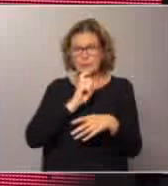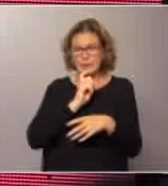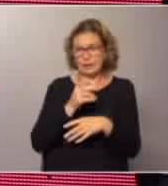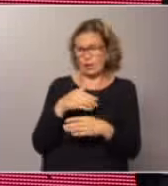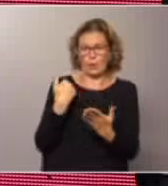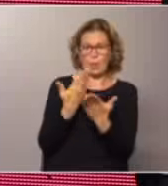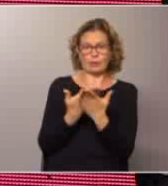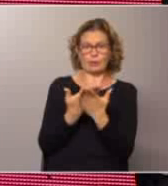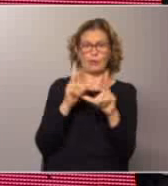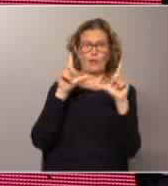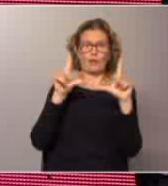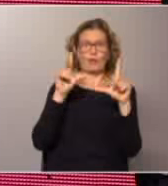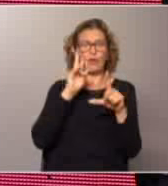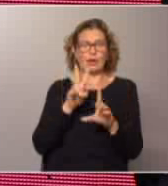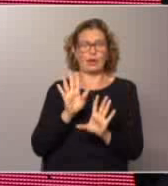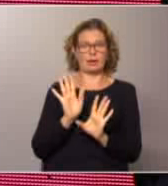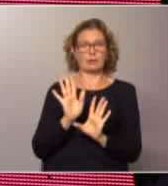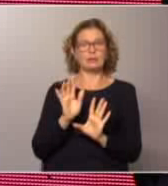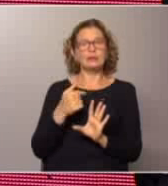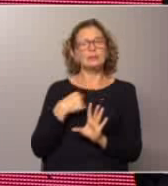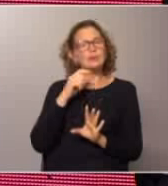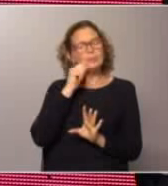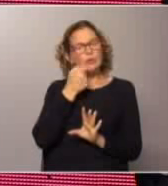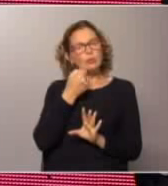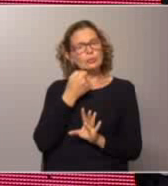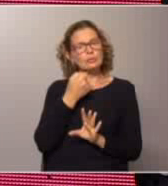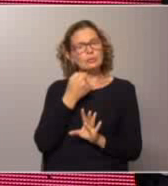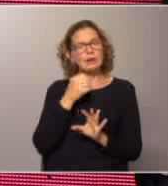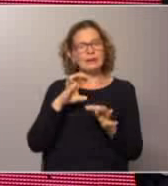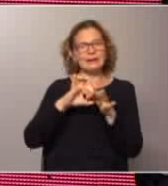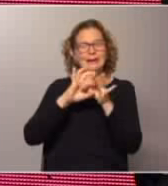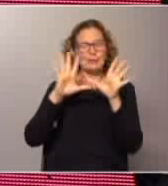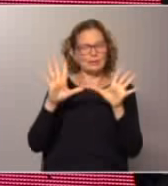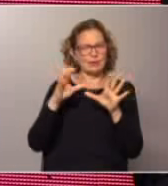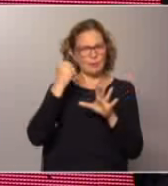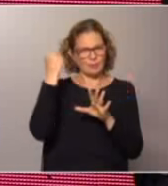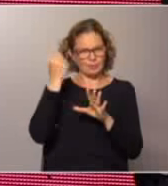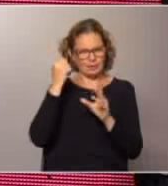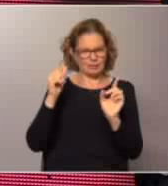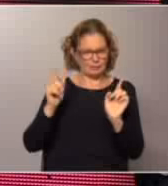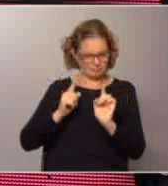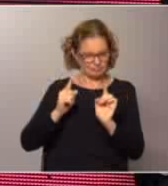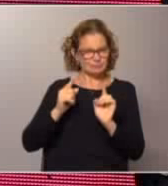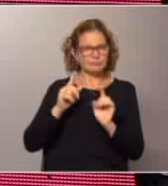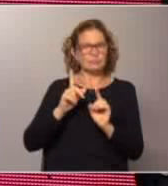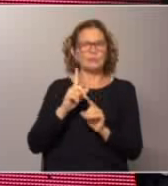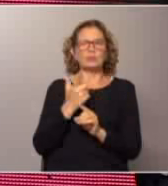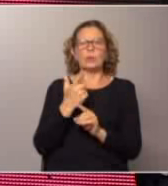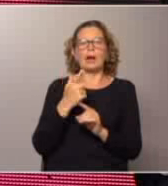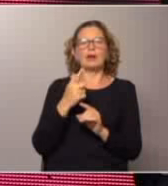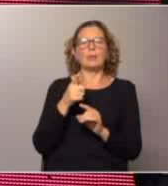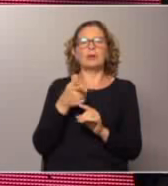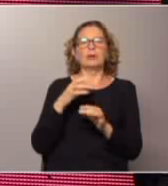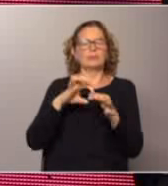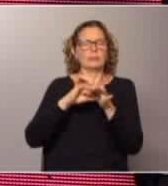si yo a mí me gusta siempre interpretar los derechos humanos en libertades fundamentales en un contexto no hay interpretación sobre